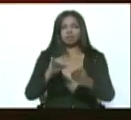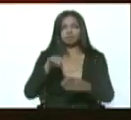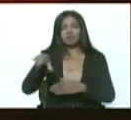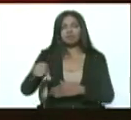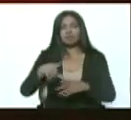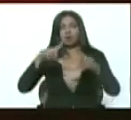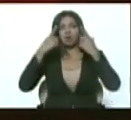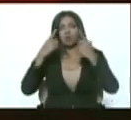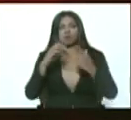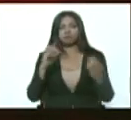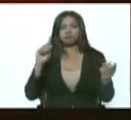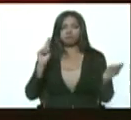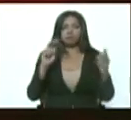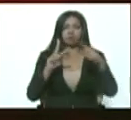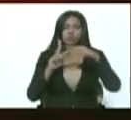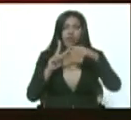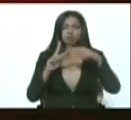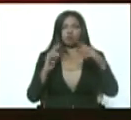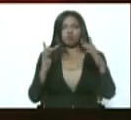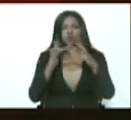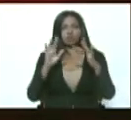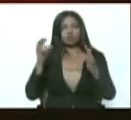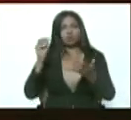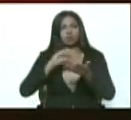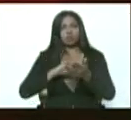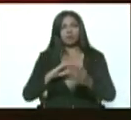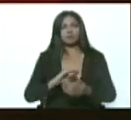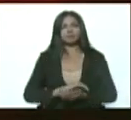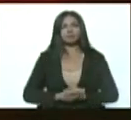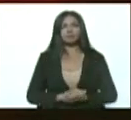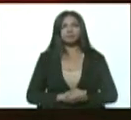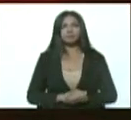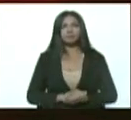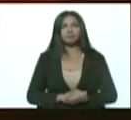el estado La Guaira, y con ella vamos a retornar el contacto a los estudios de Venezolana de Televisión. Adelante.